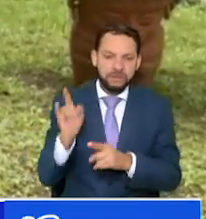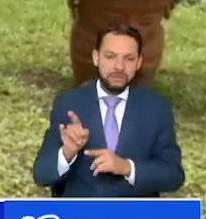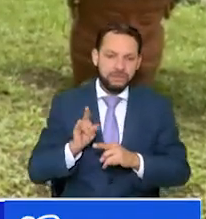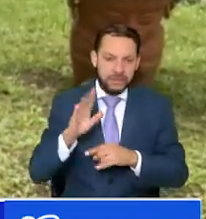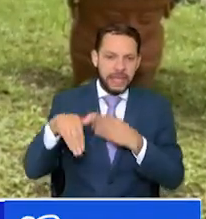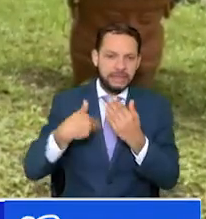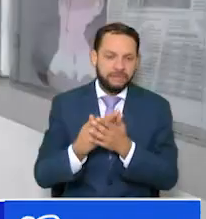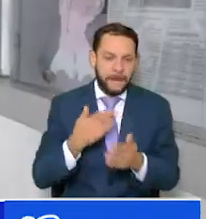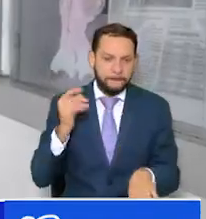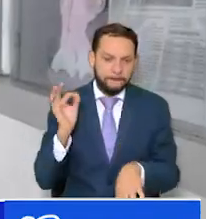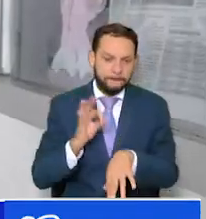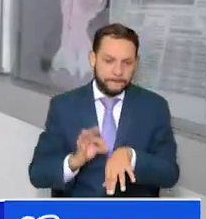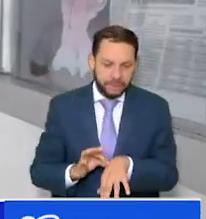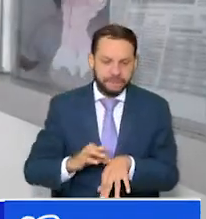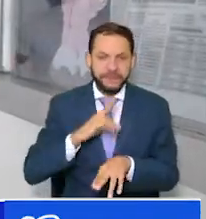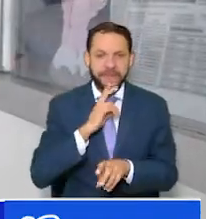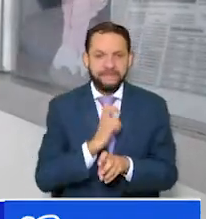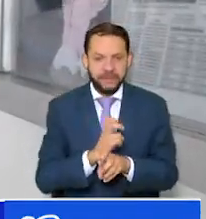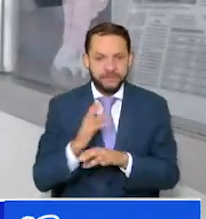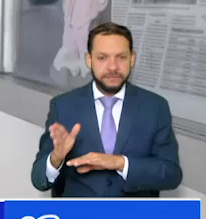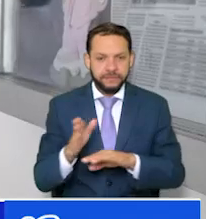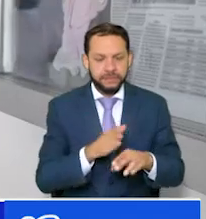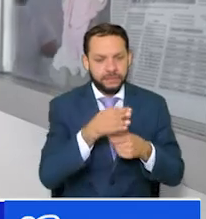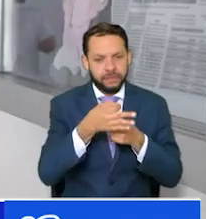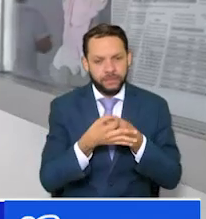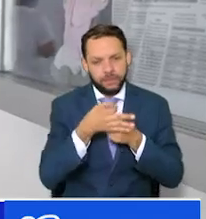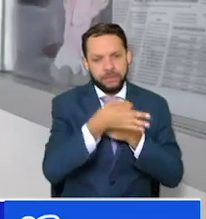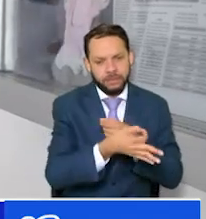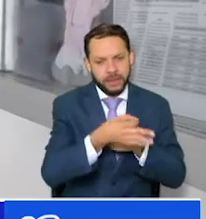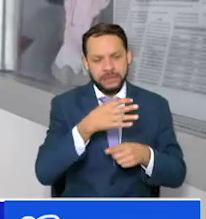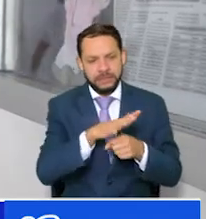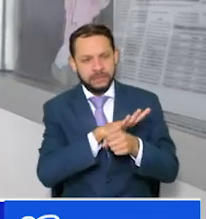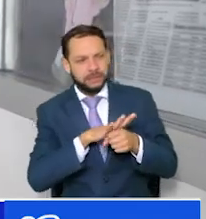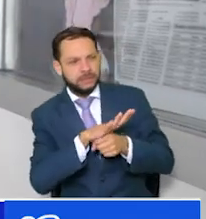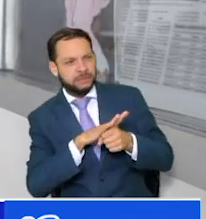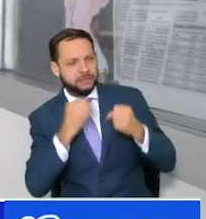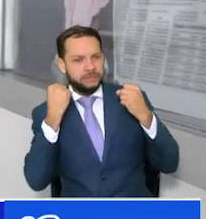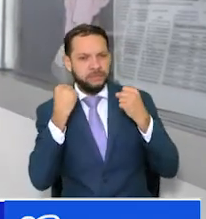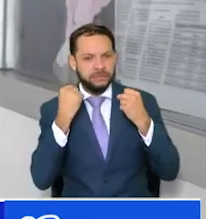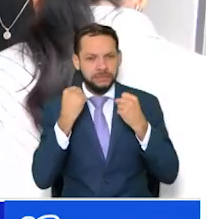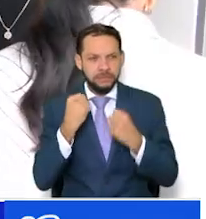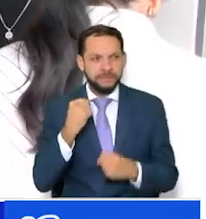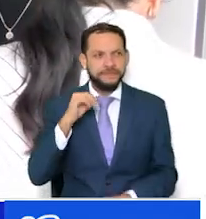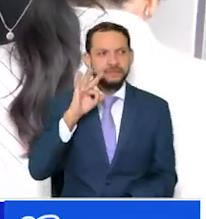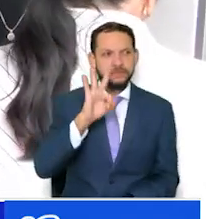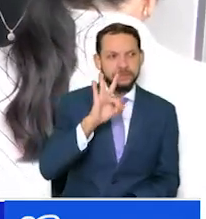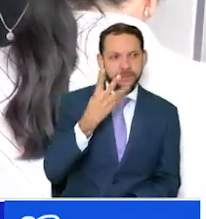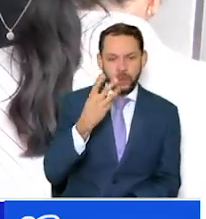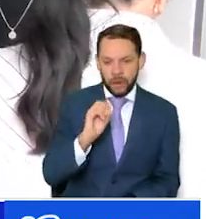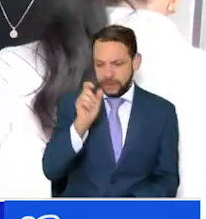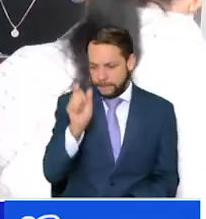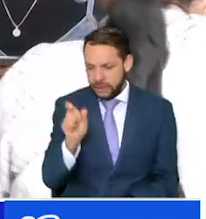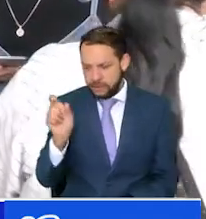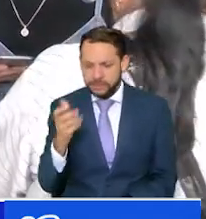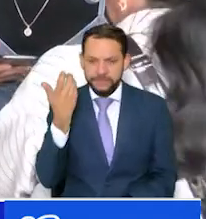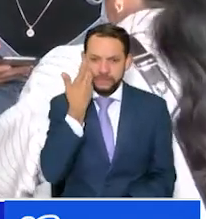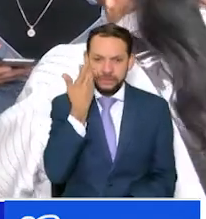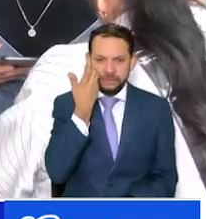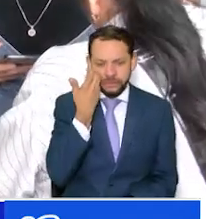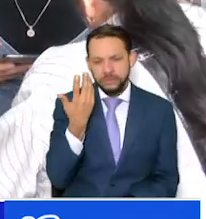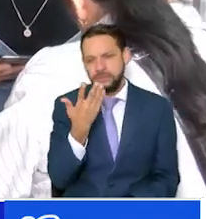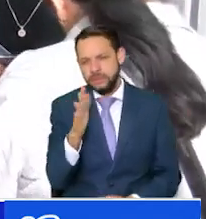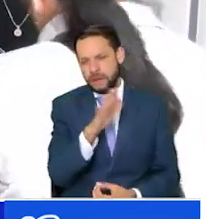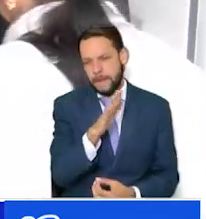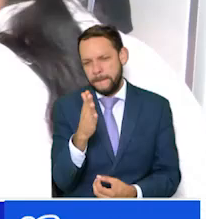después de esta picadura el municipio enfrenta una situación alarmante con más de 340 casos confirmados lo que representa una